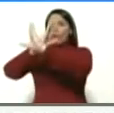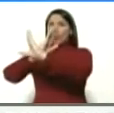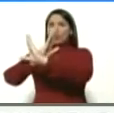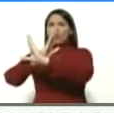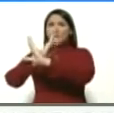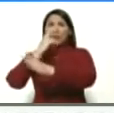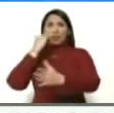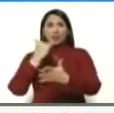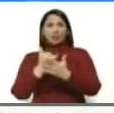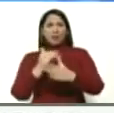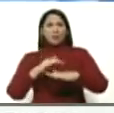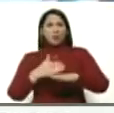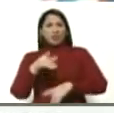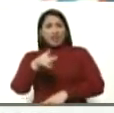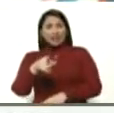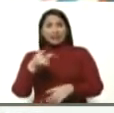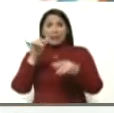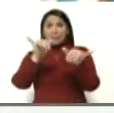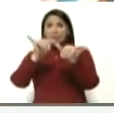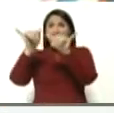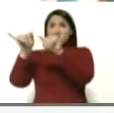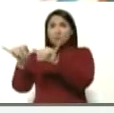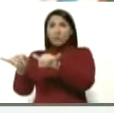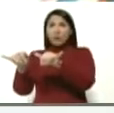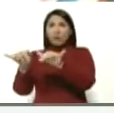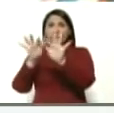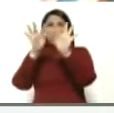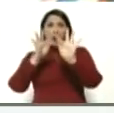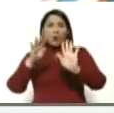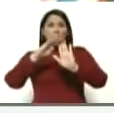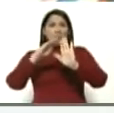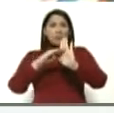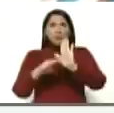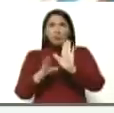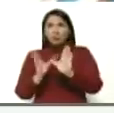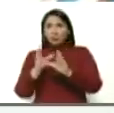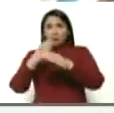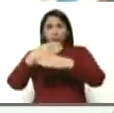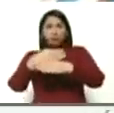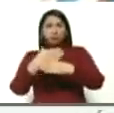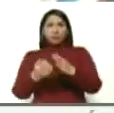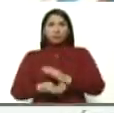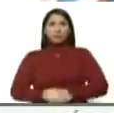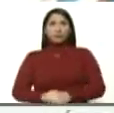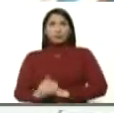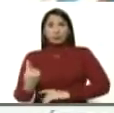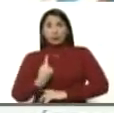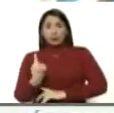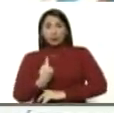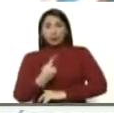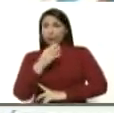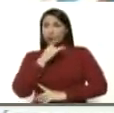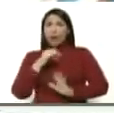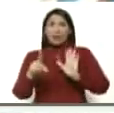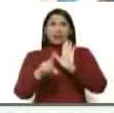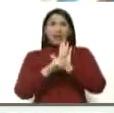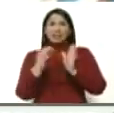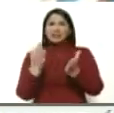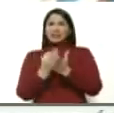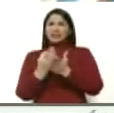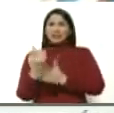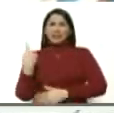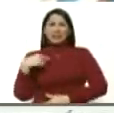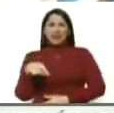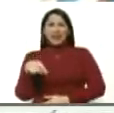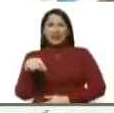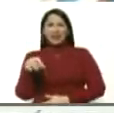porque este esquema de medidas coercitivas, unilaterales e ilícitas, siempre tiene un